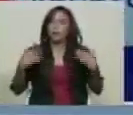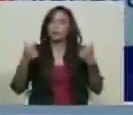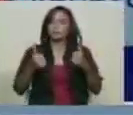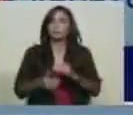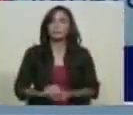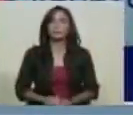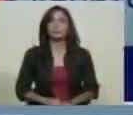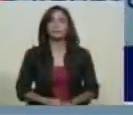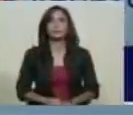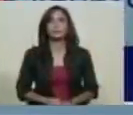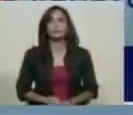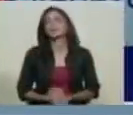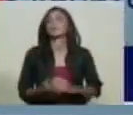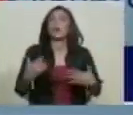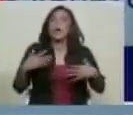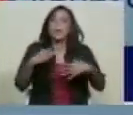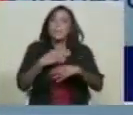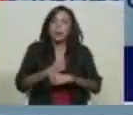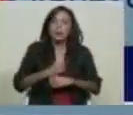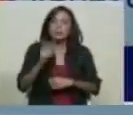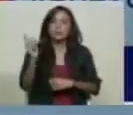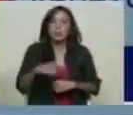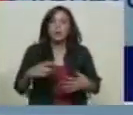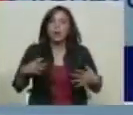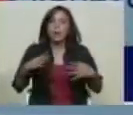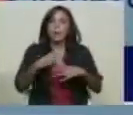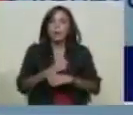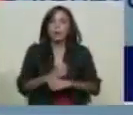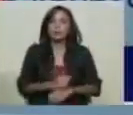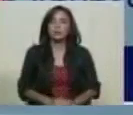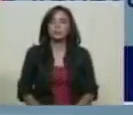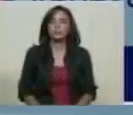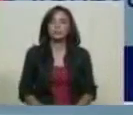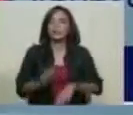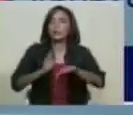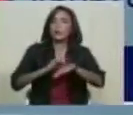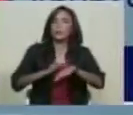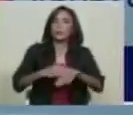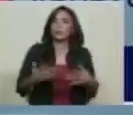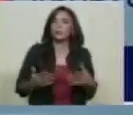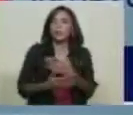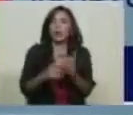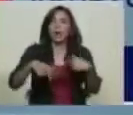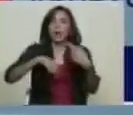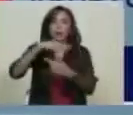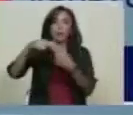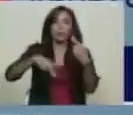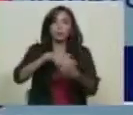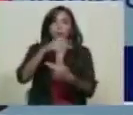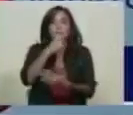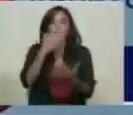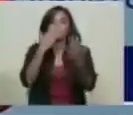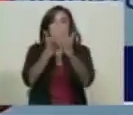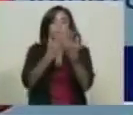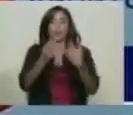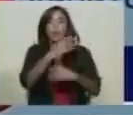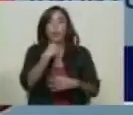además muy esperanzado, porque la verdadera garantía de la Revolución Bolivariana está en la juventud de esta